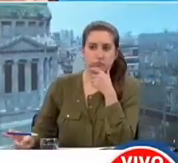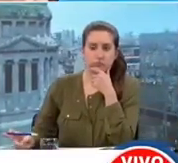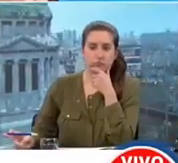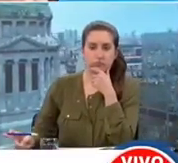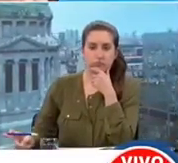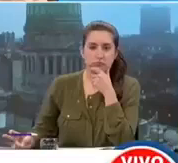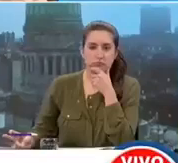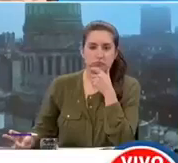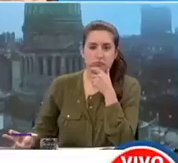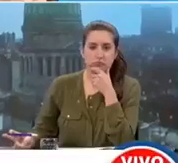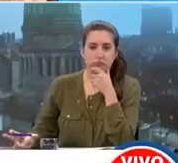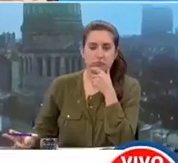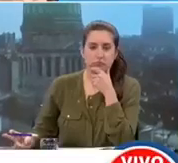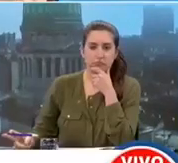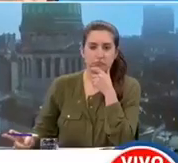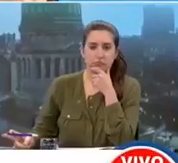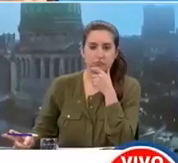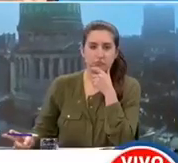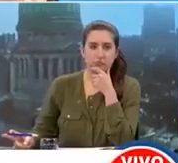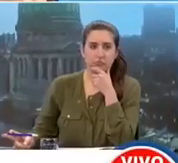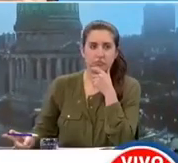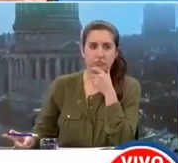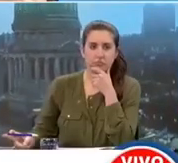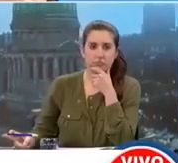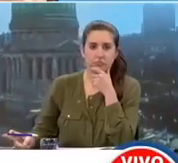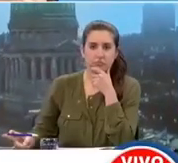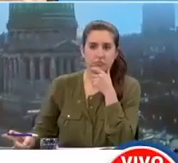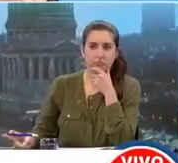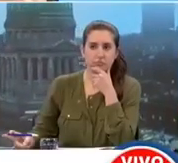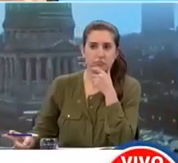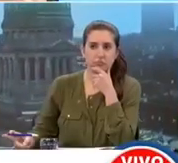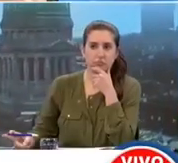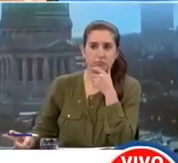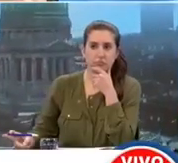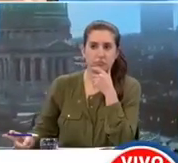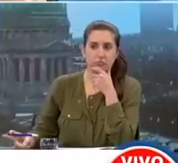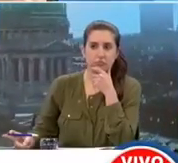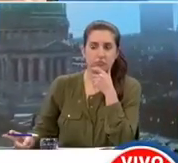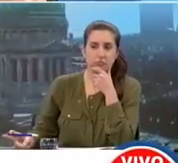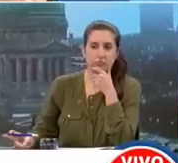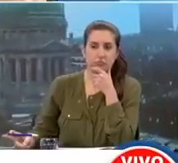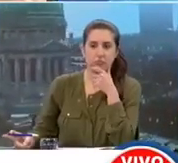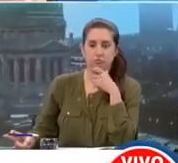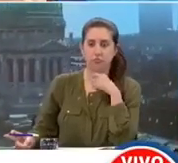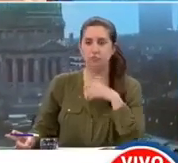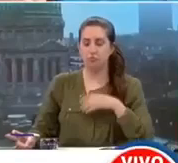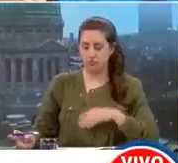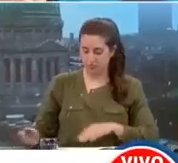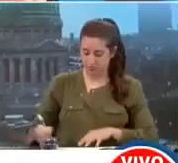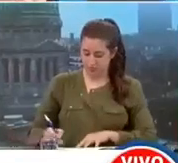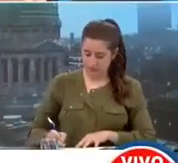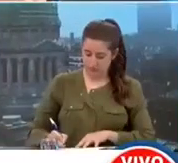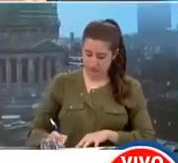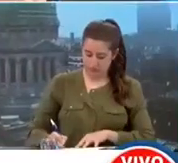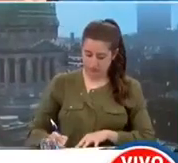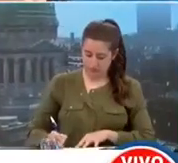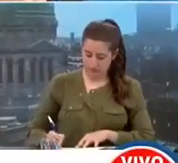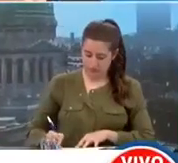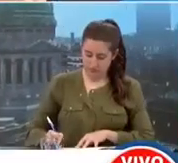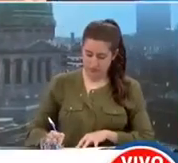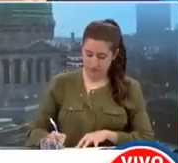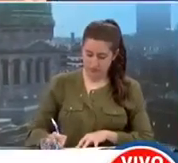en lo educativo, pero fundamentalmente en la salud mental de la población, en la salud emocional, porque cambió toda nuestra